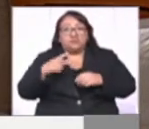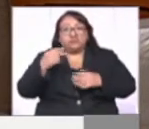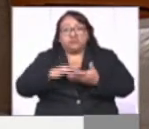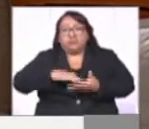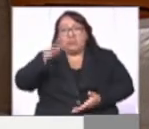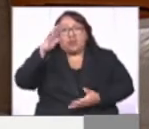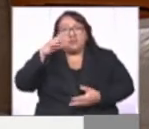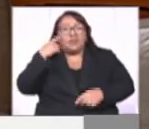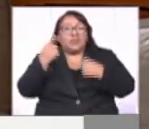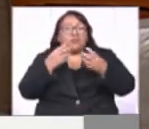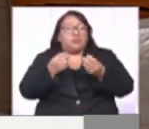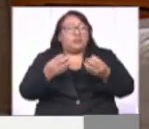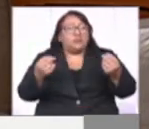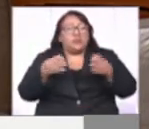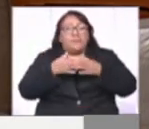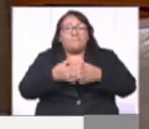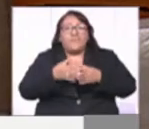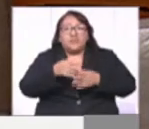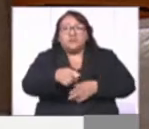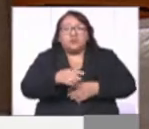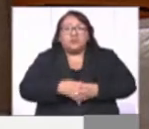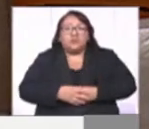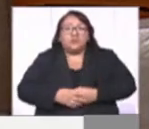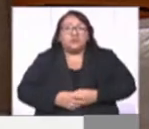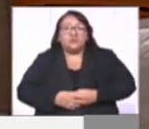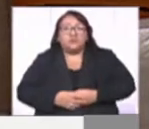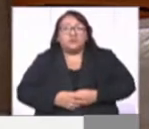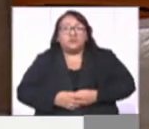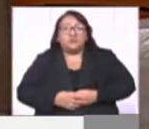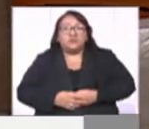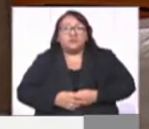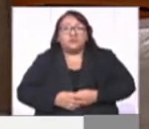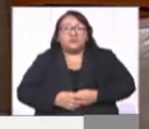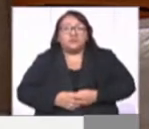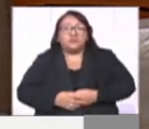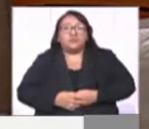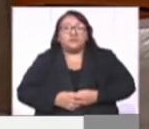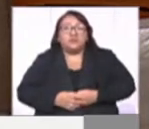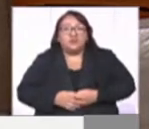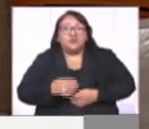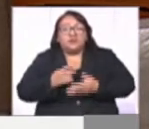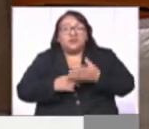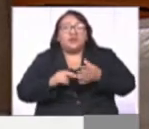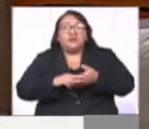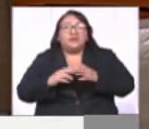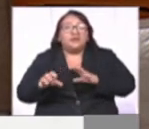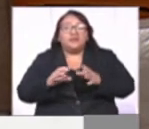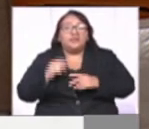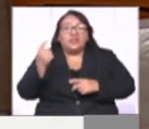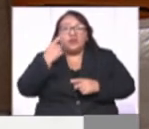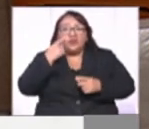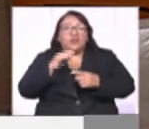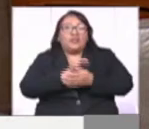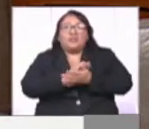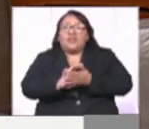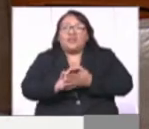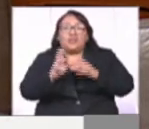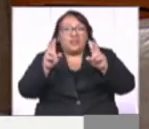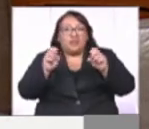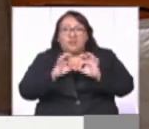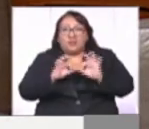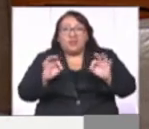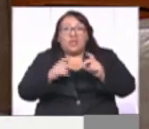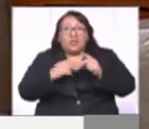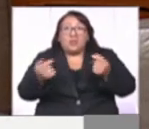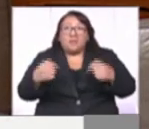fuertemente. Tuve la reunión con el coronel de la policía de Chincha y el general para ver ese tema. Y